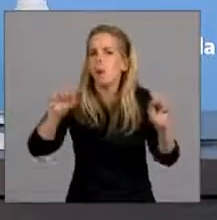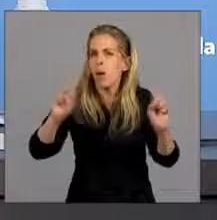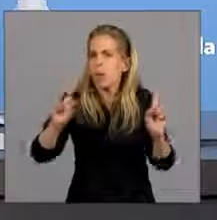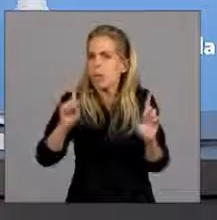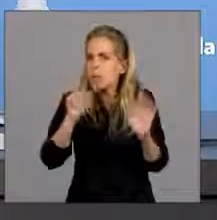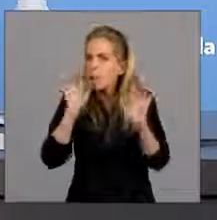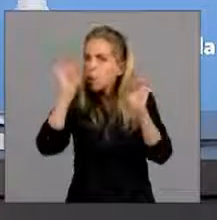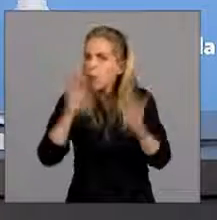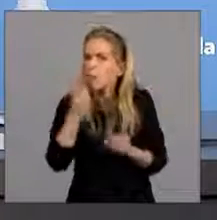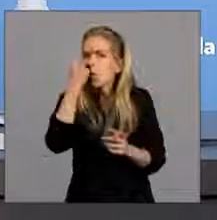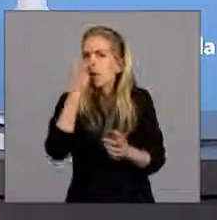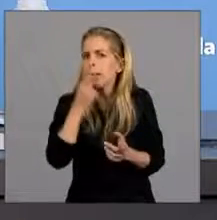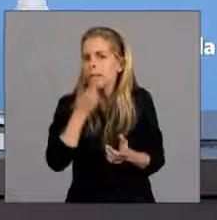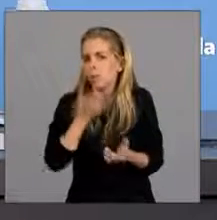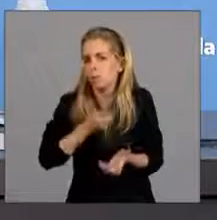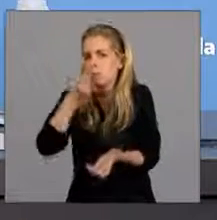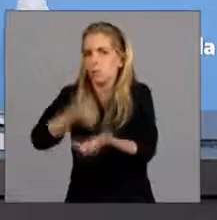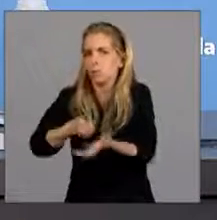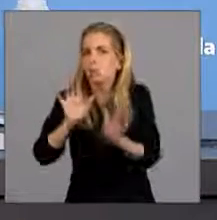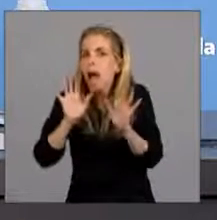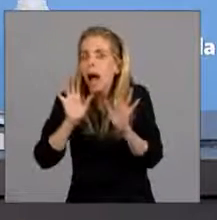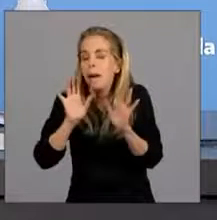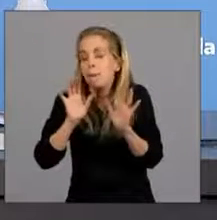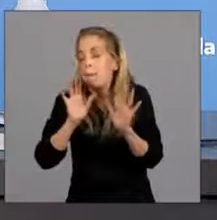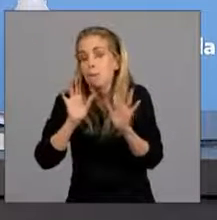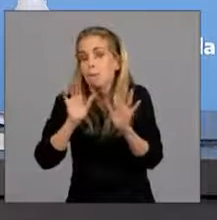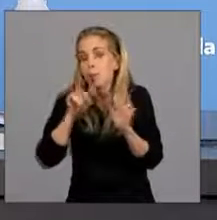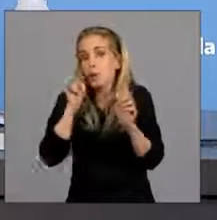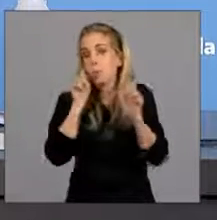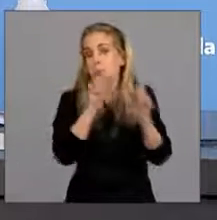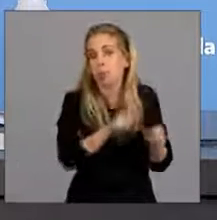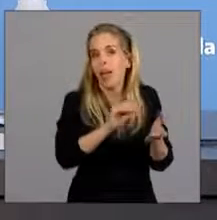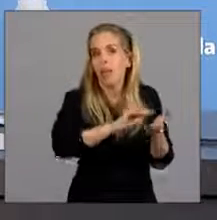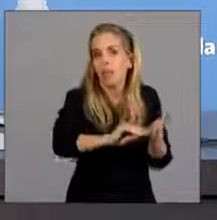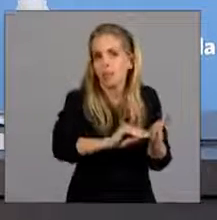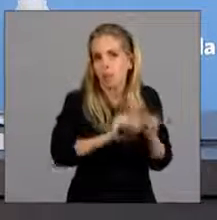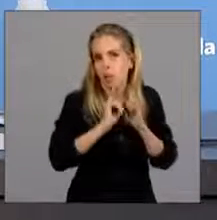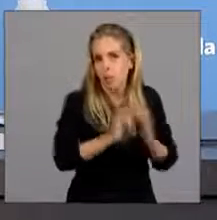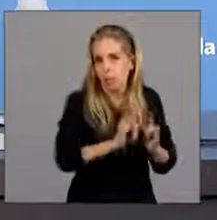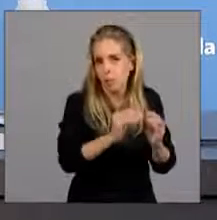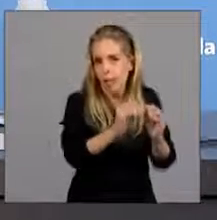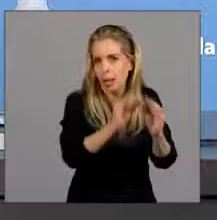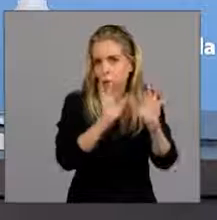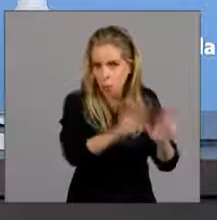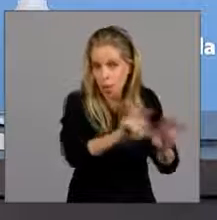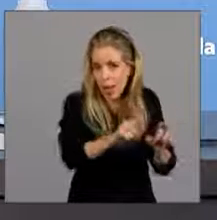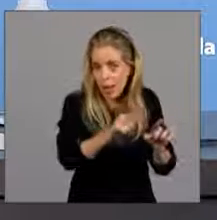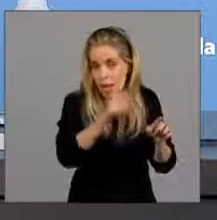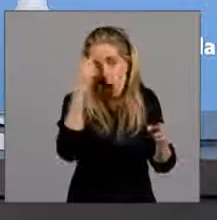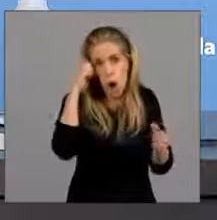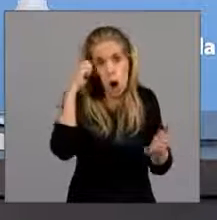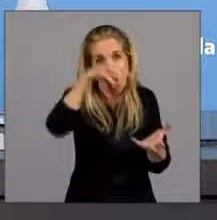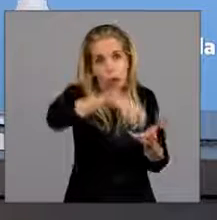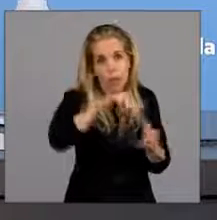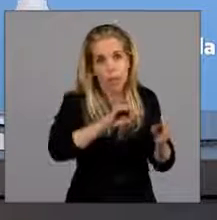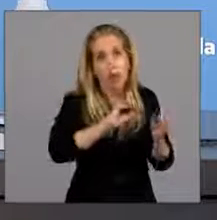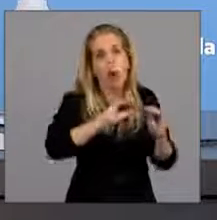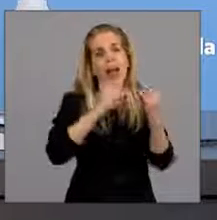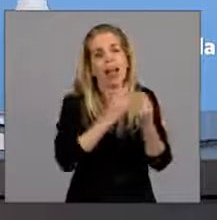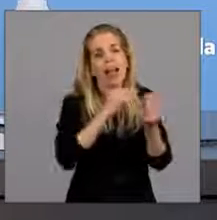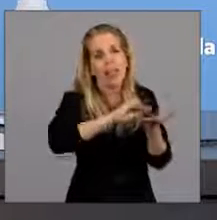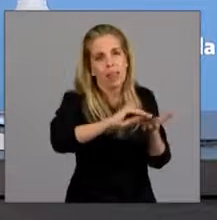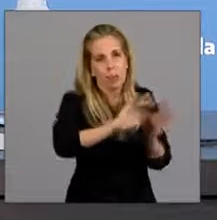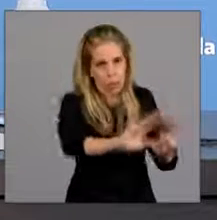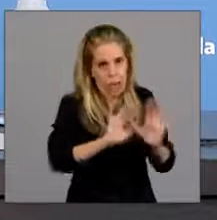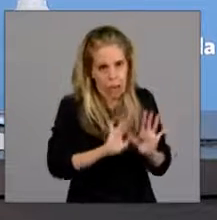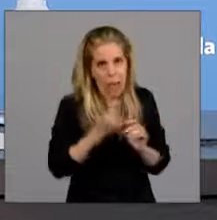única vez. Pero eso es un tema de la Cámara de Diputados y allí es donde debe ser tratado. Ayer tuve una